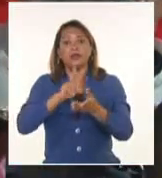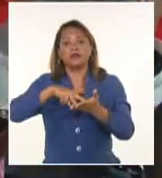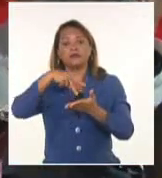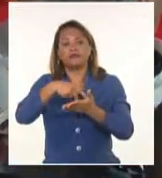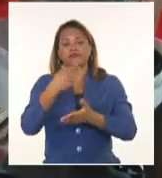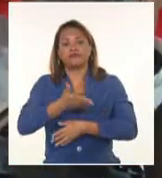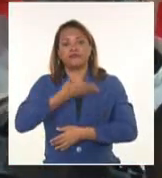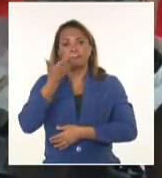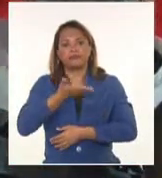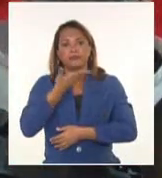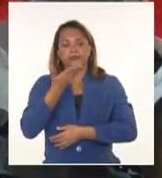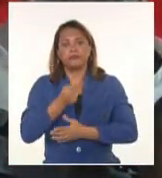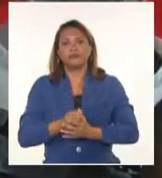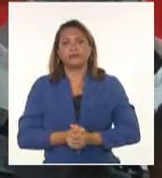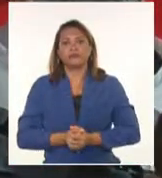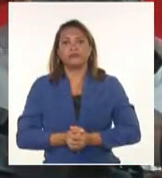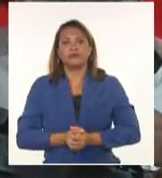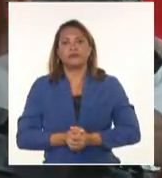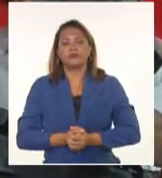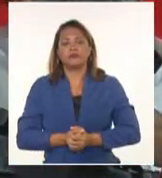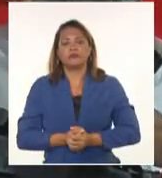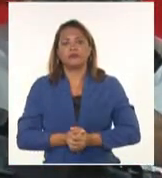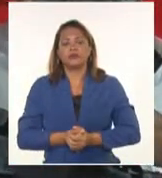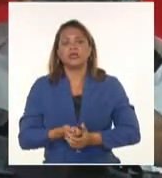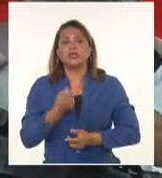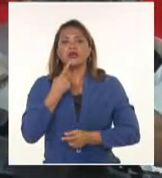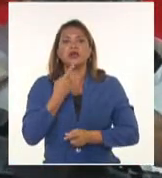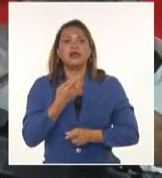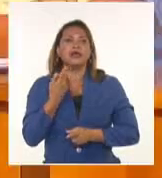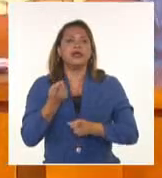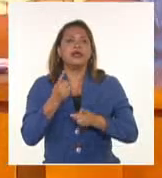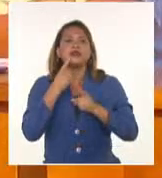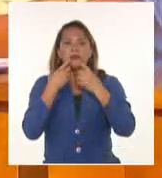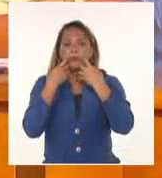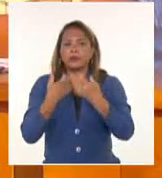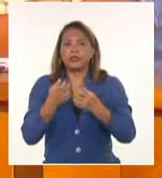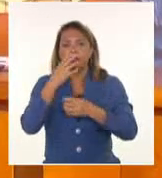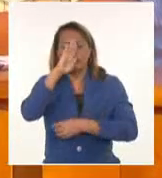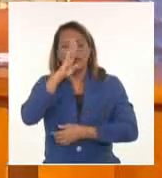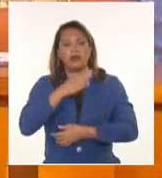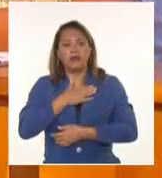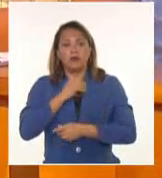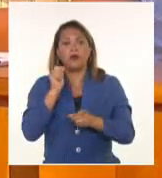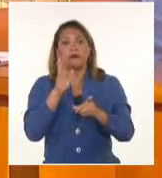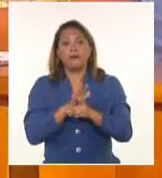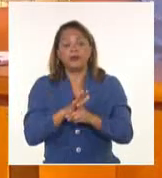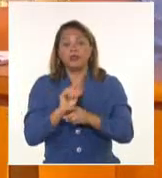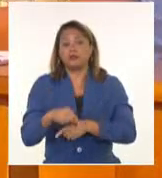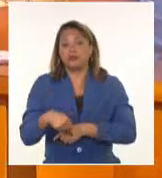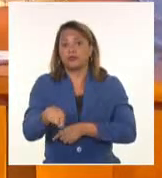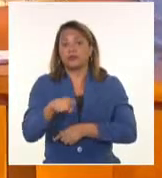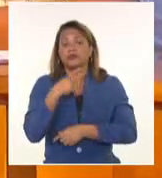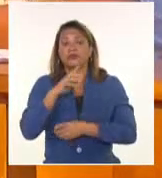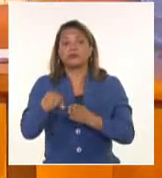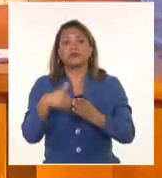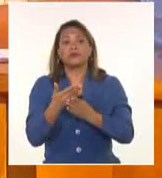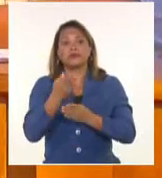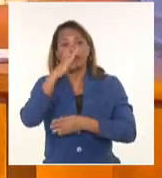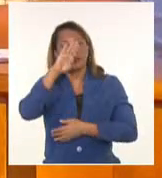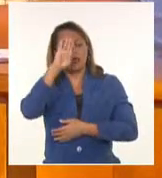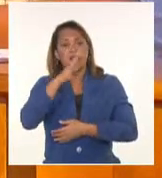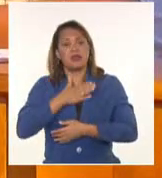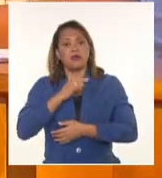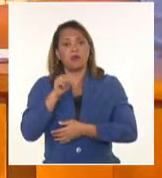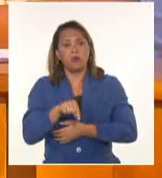proceso que deviene uno de los acontecimientos políticos más importantes de la nación, que comenzará en los próximos días en el país, donde